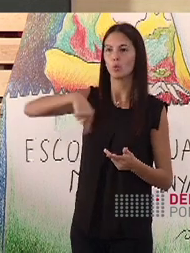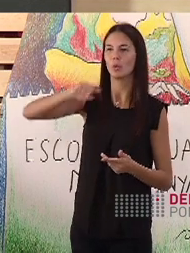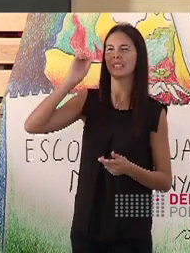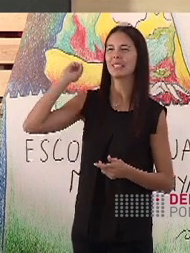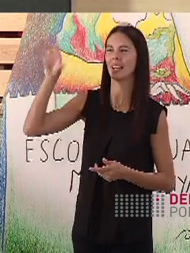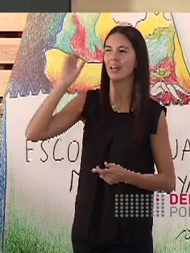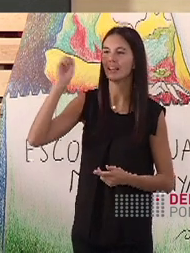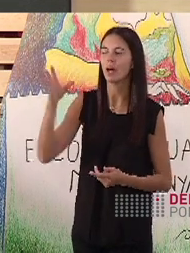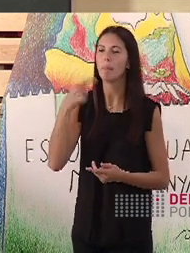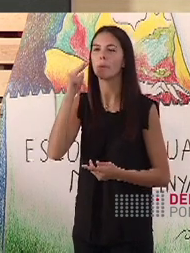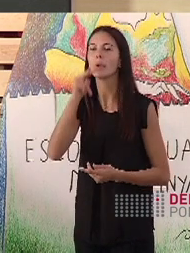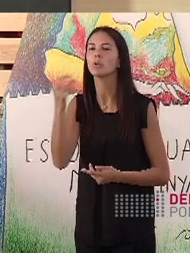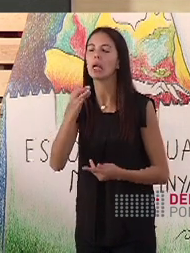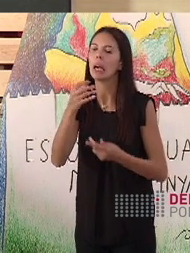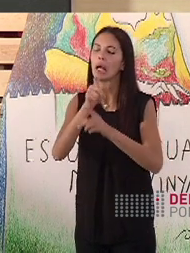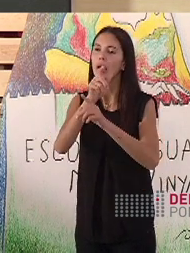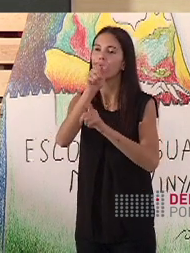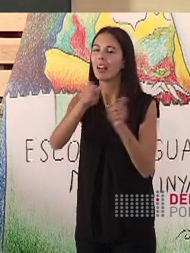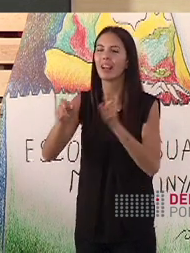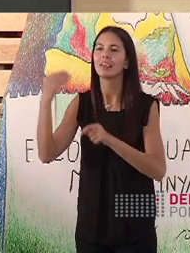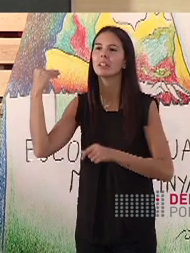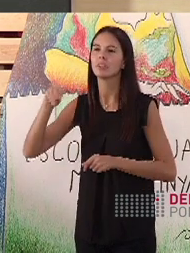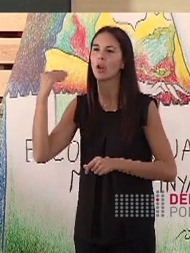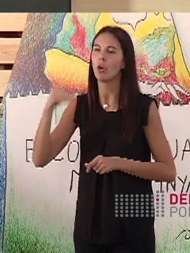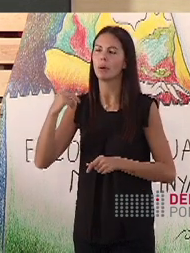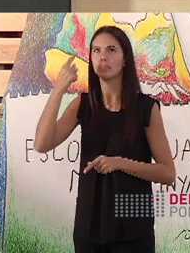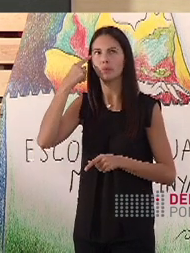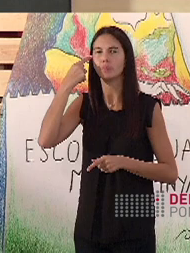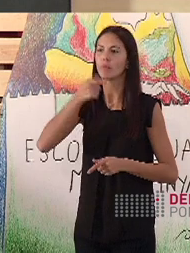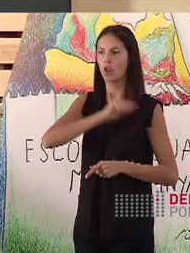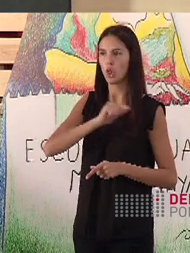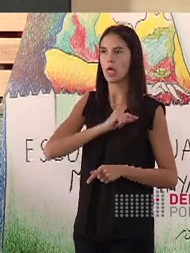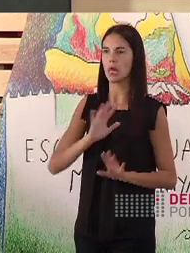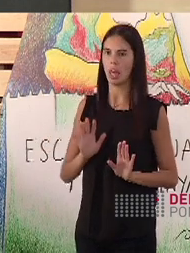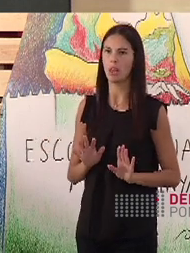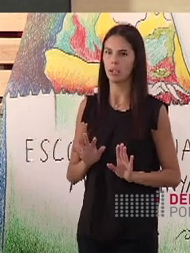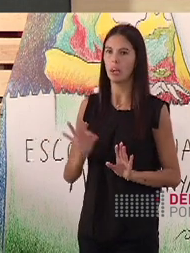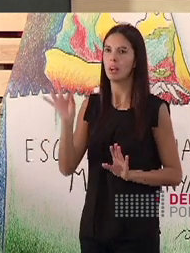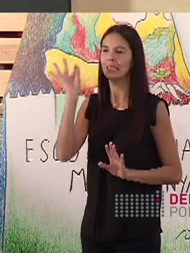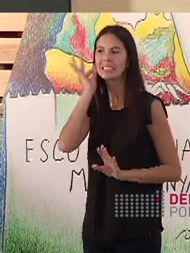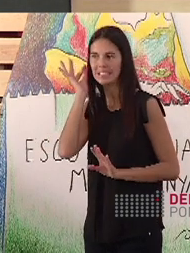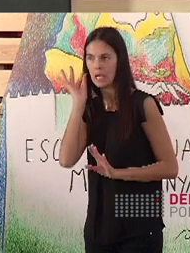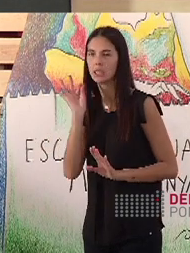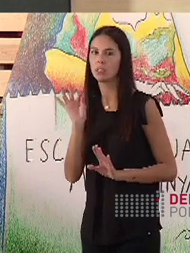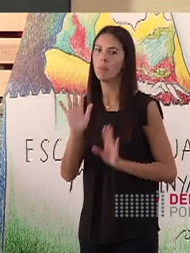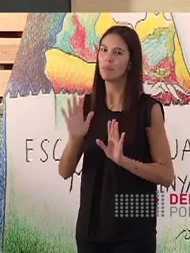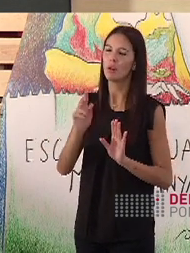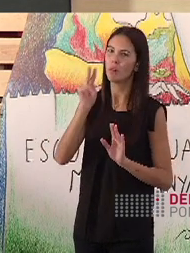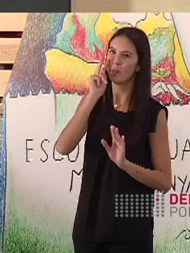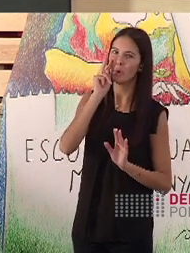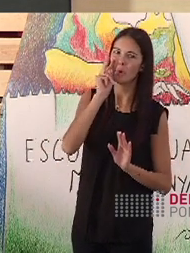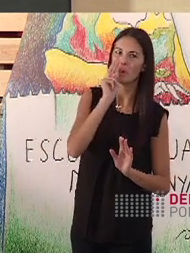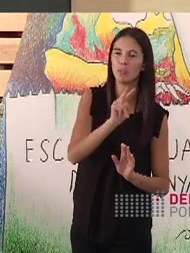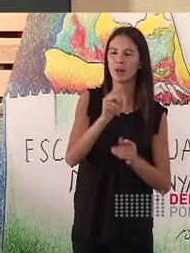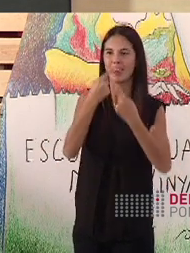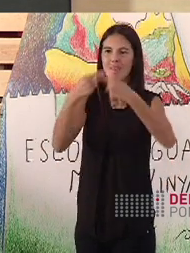charlas, etcétera, con la gente joven está muy concienciada, sobre todo las chicas. Lo que pasa es que seguimos viendo una brecha muy importante entre mujeres